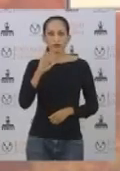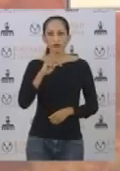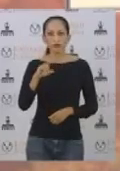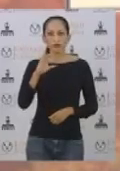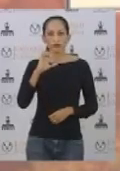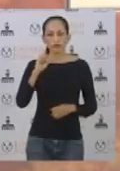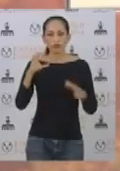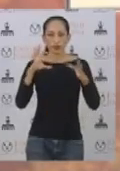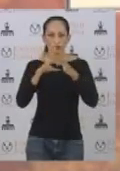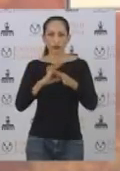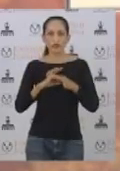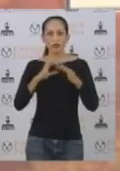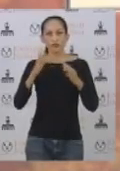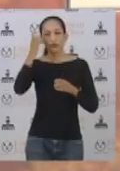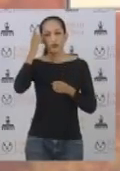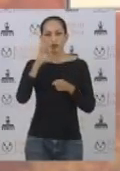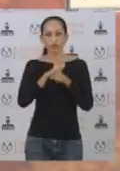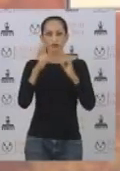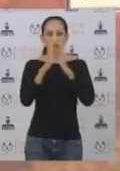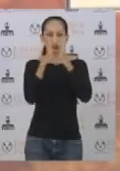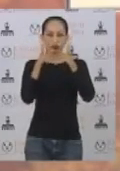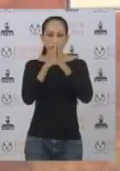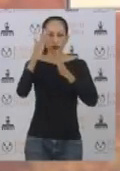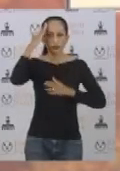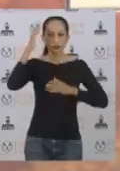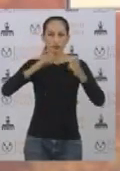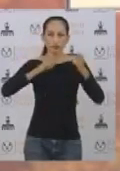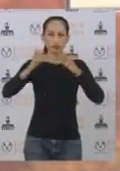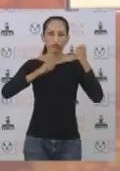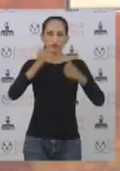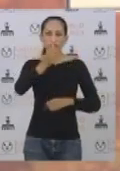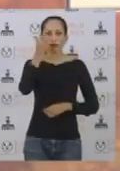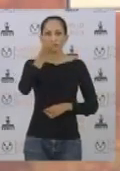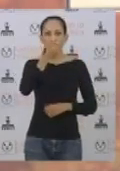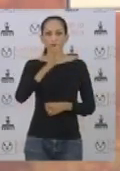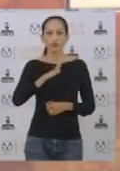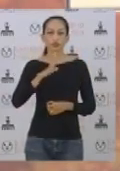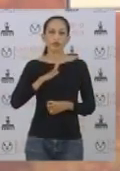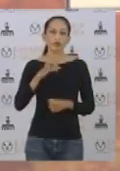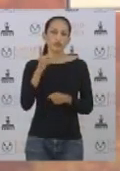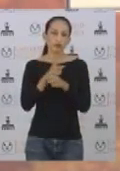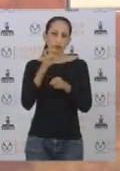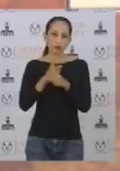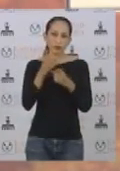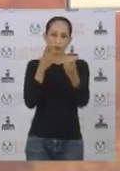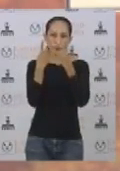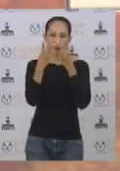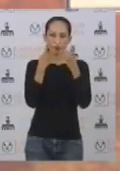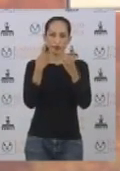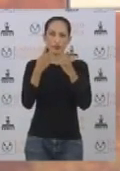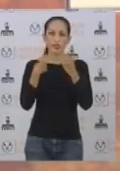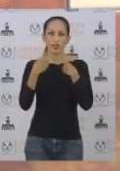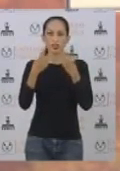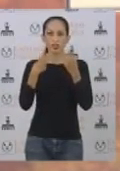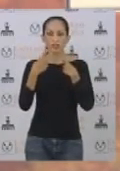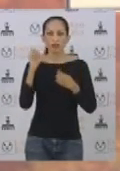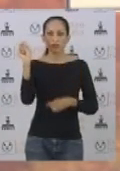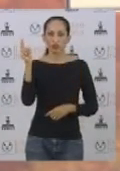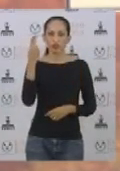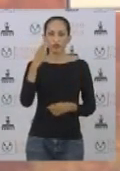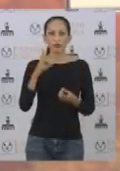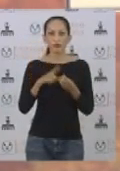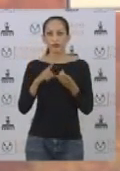Vinculación, a través de la Dirección de Participación y Liderazgo Estudiantil, llevaron a cabo la primera fase de los debates universitarios. Esto en la